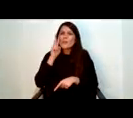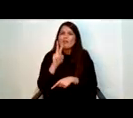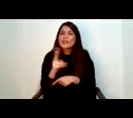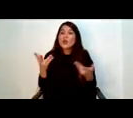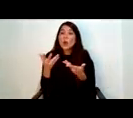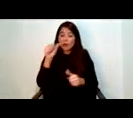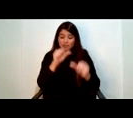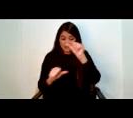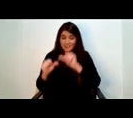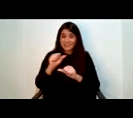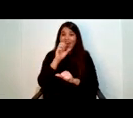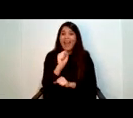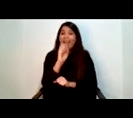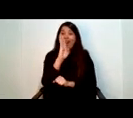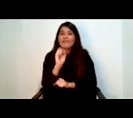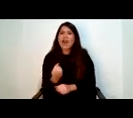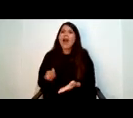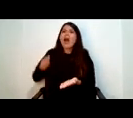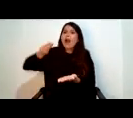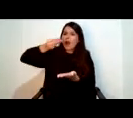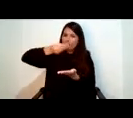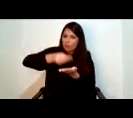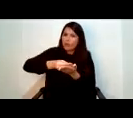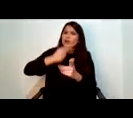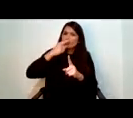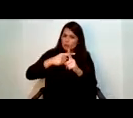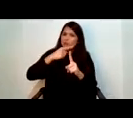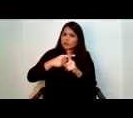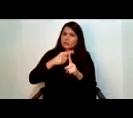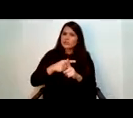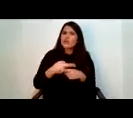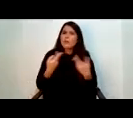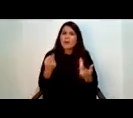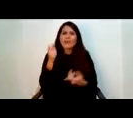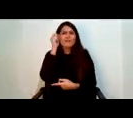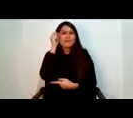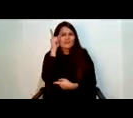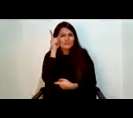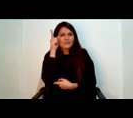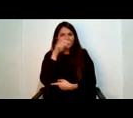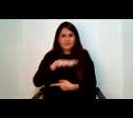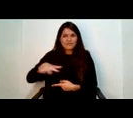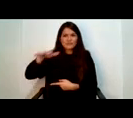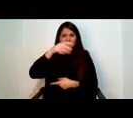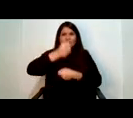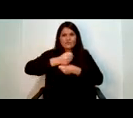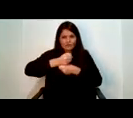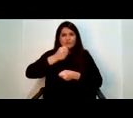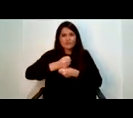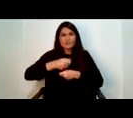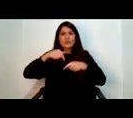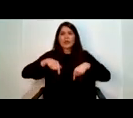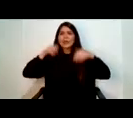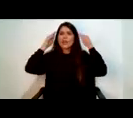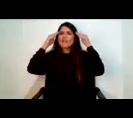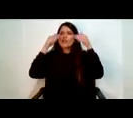ciencia ha realizado aportes significativos para realizar intervenciones. Hoy día nos enfocaremos en